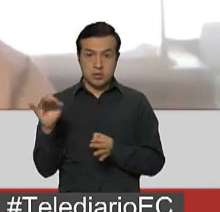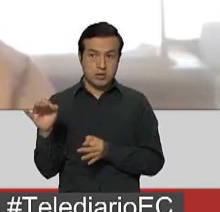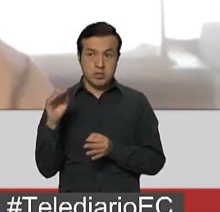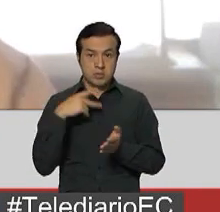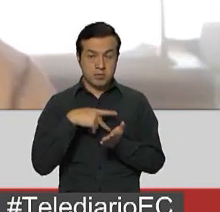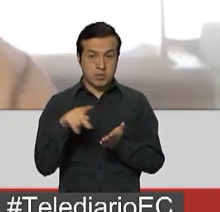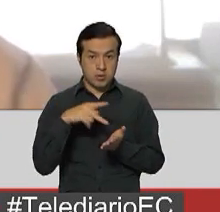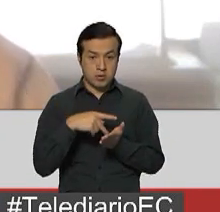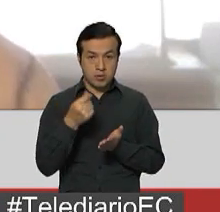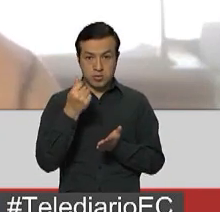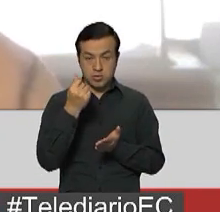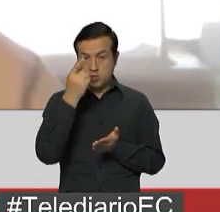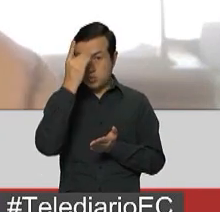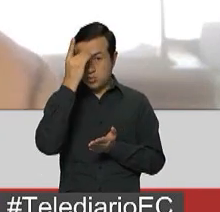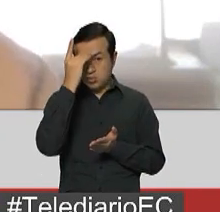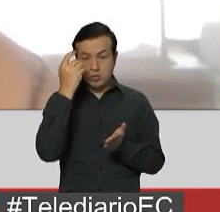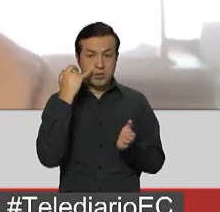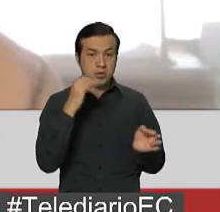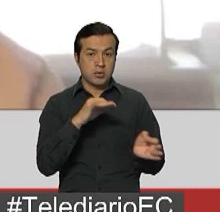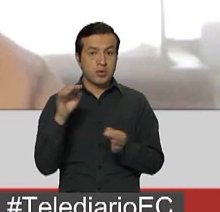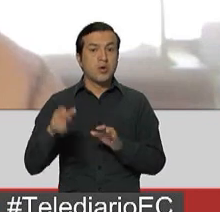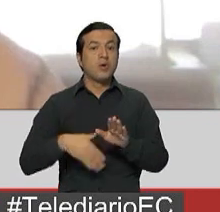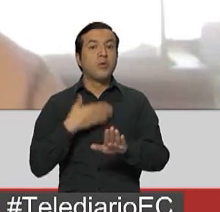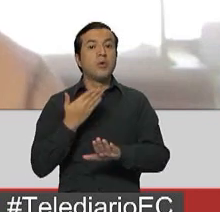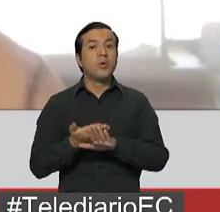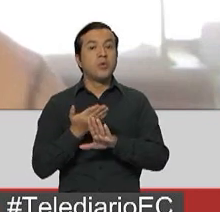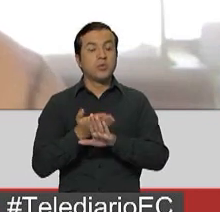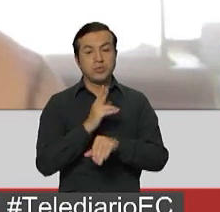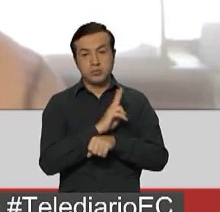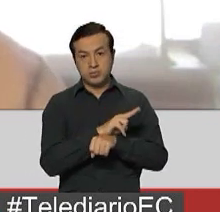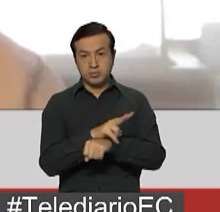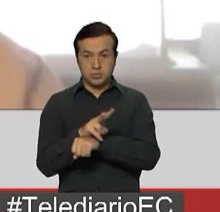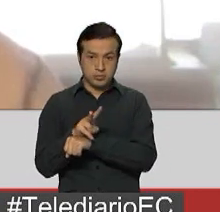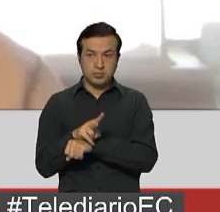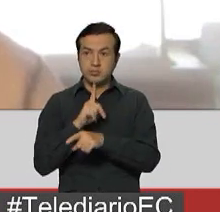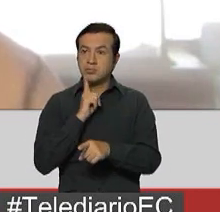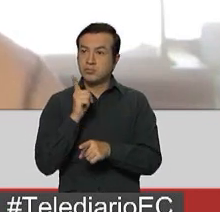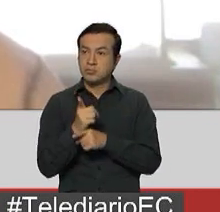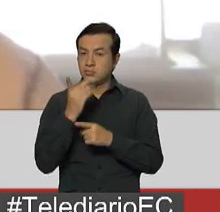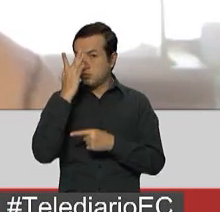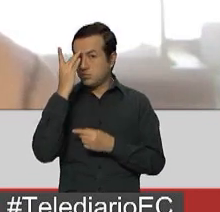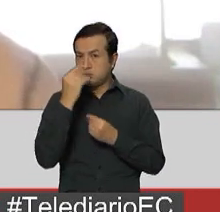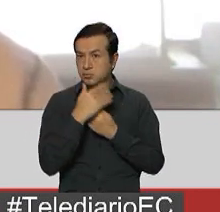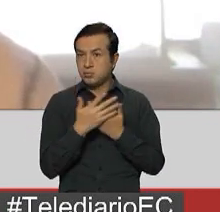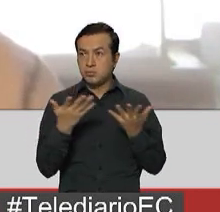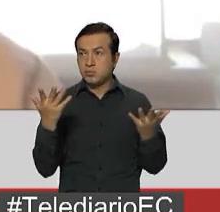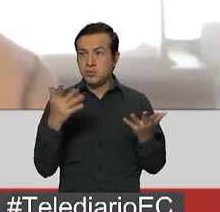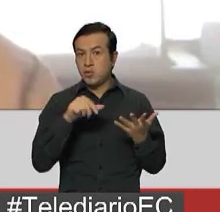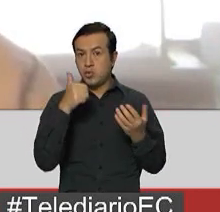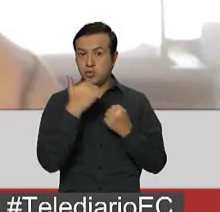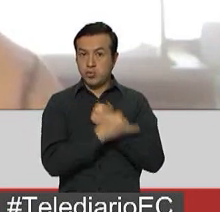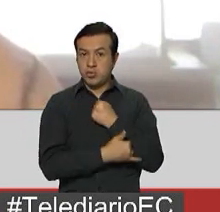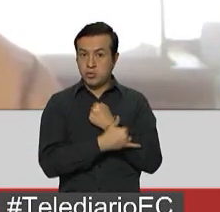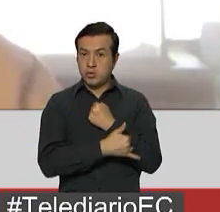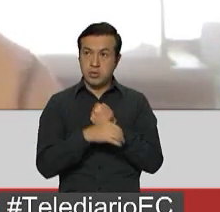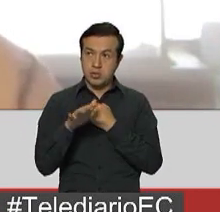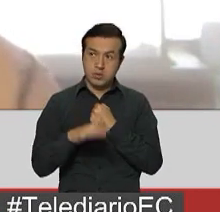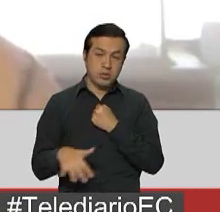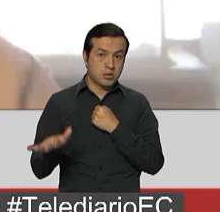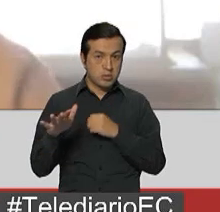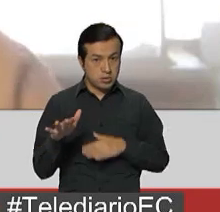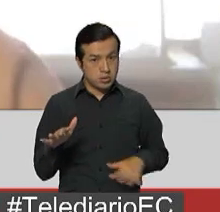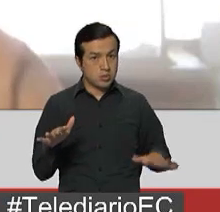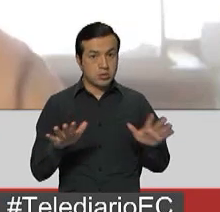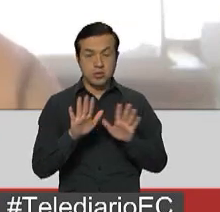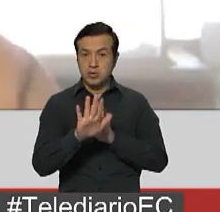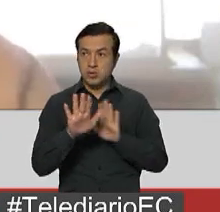los pagos crediticios fue una propuesta que llevó la superintendencia precisamente porque en a nivel de otros países con los